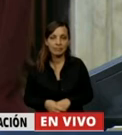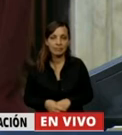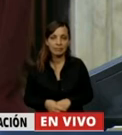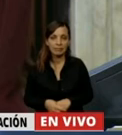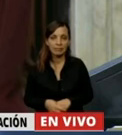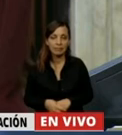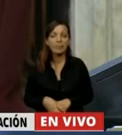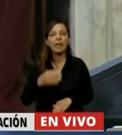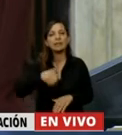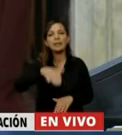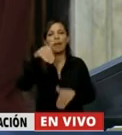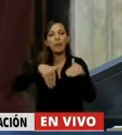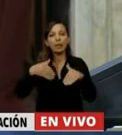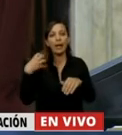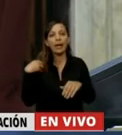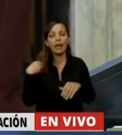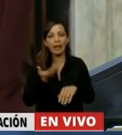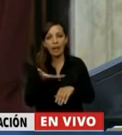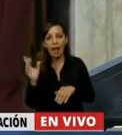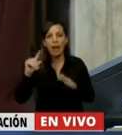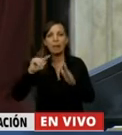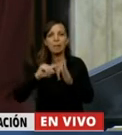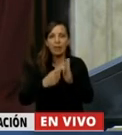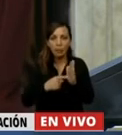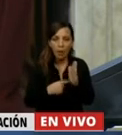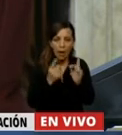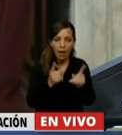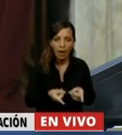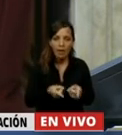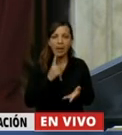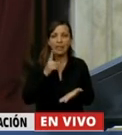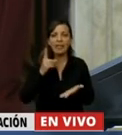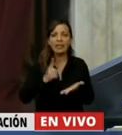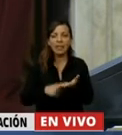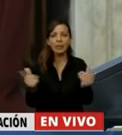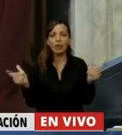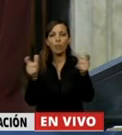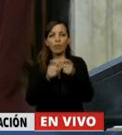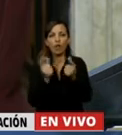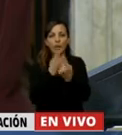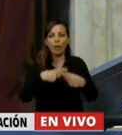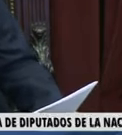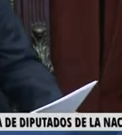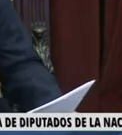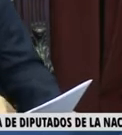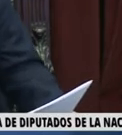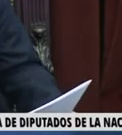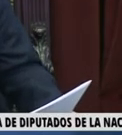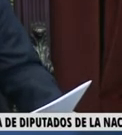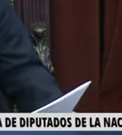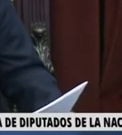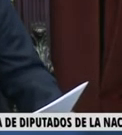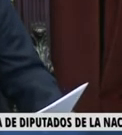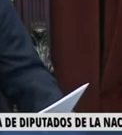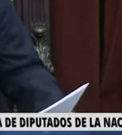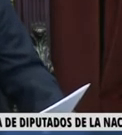programa de los 1000 días en sí trata de asistir a embarazadas en